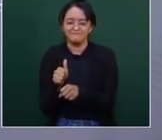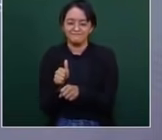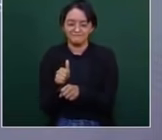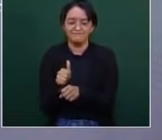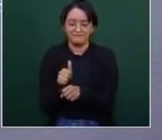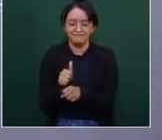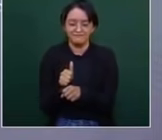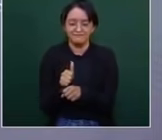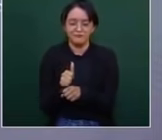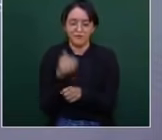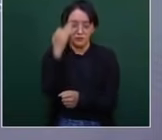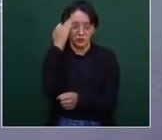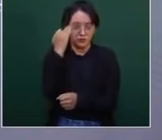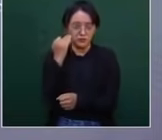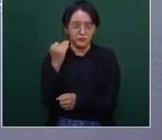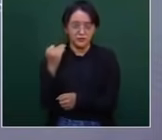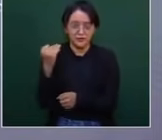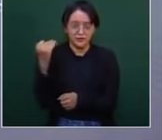durante mucho tiempo.